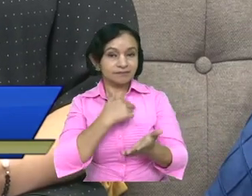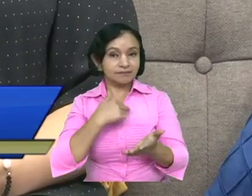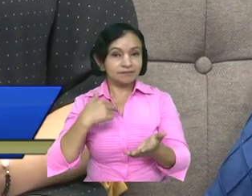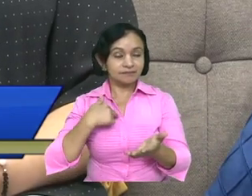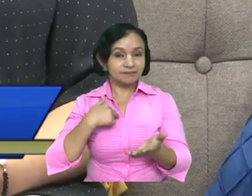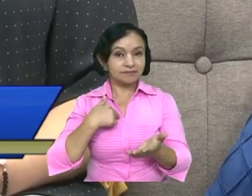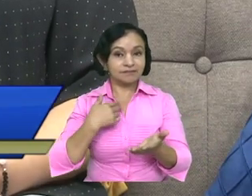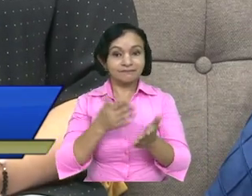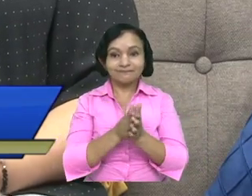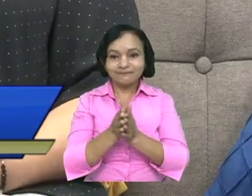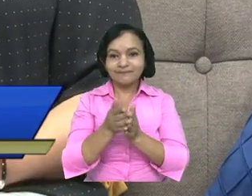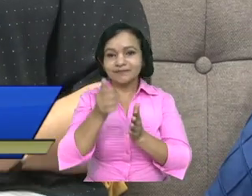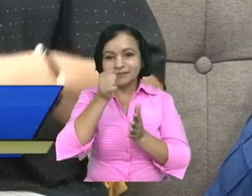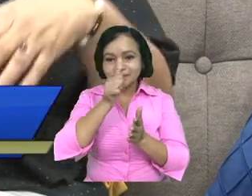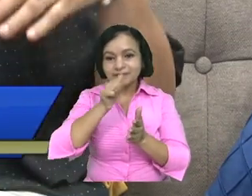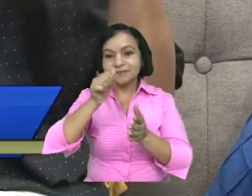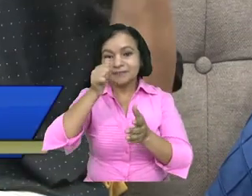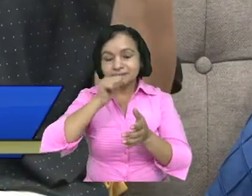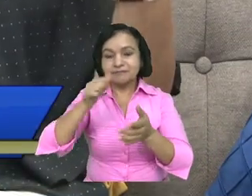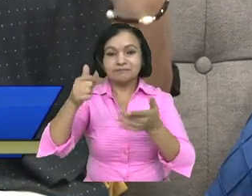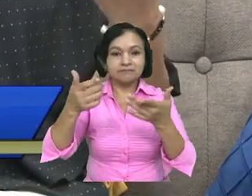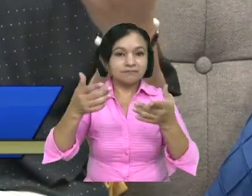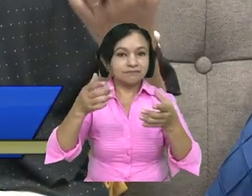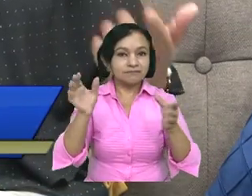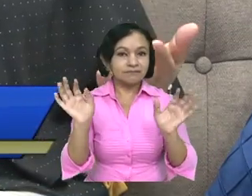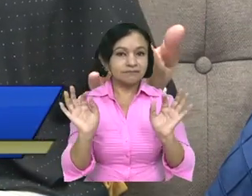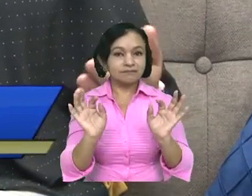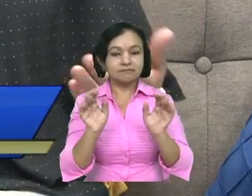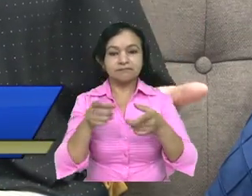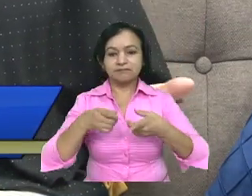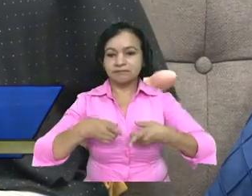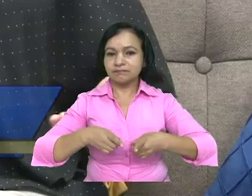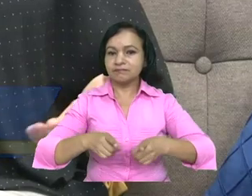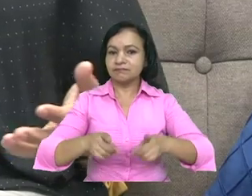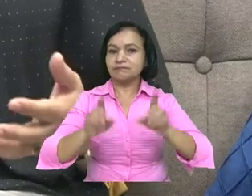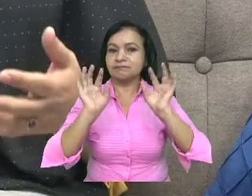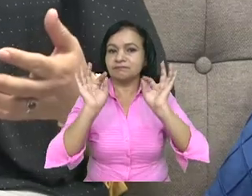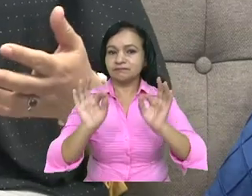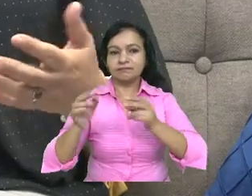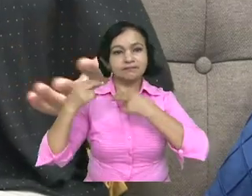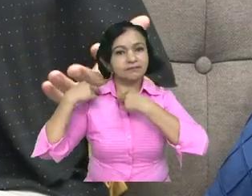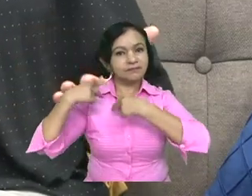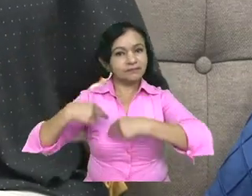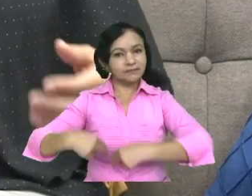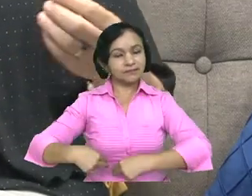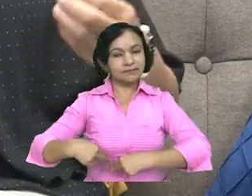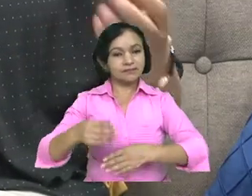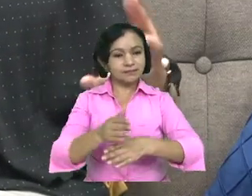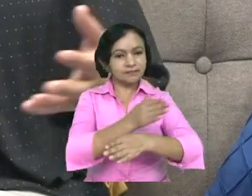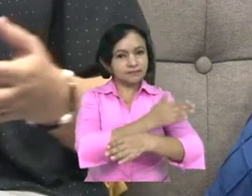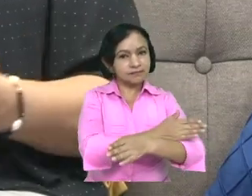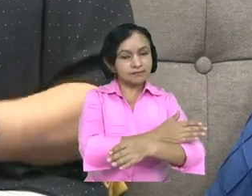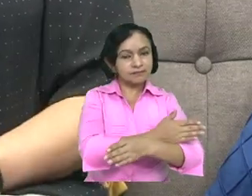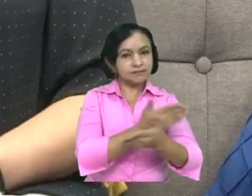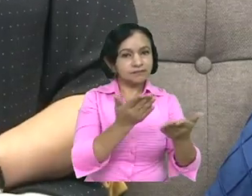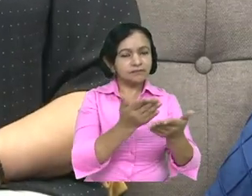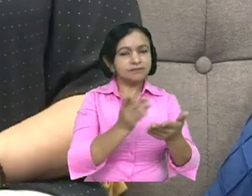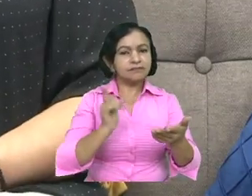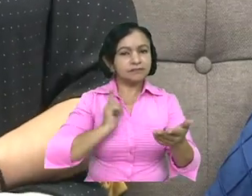uso de este vital líquido de una manera digna, humana. O sea, no es que antes no lo tenían, pero